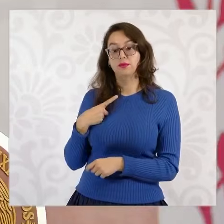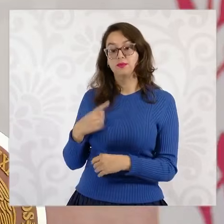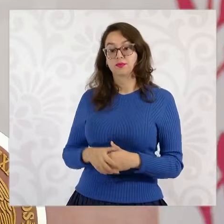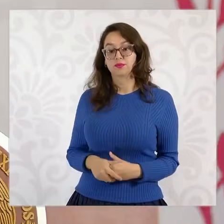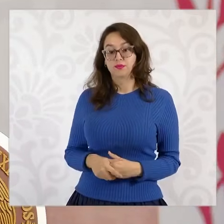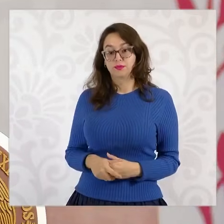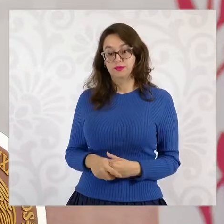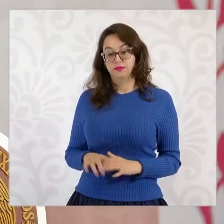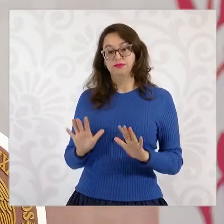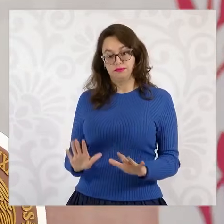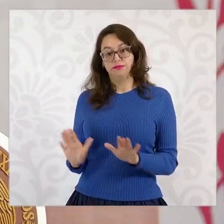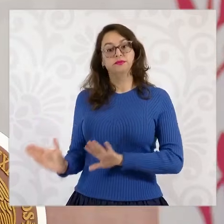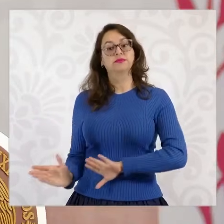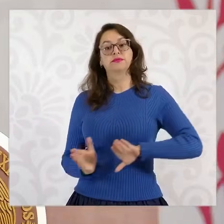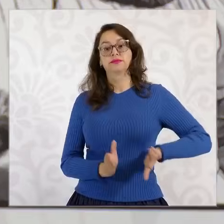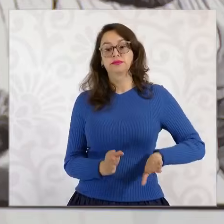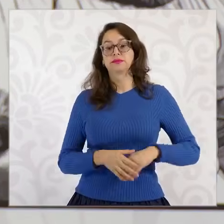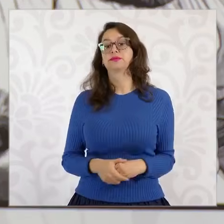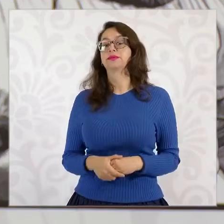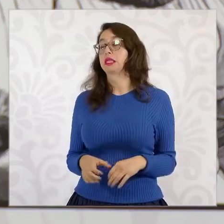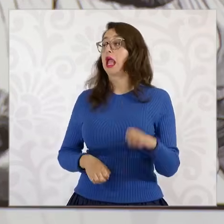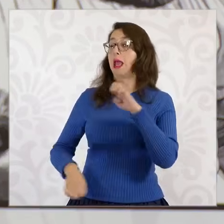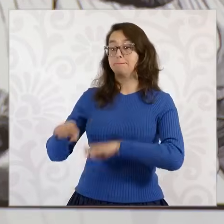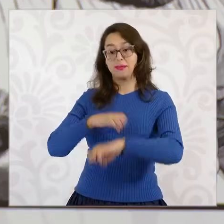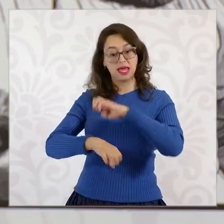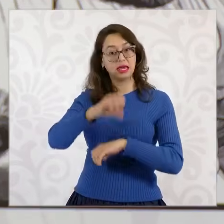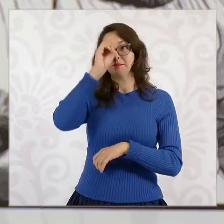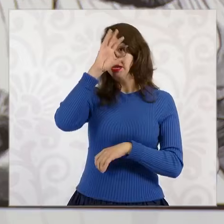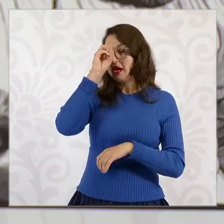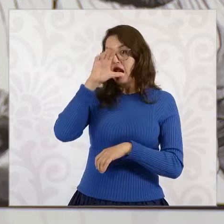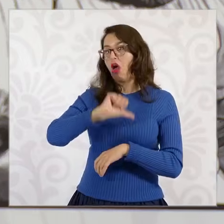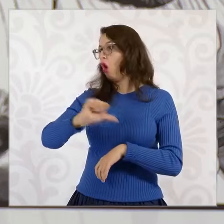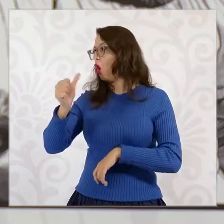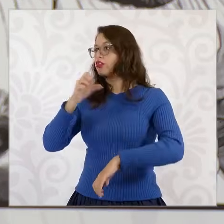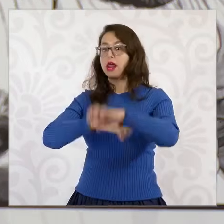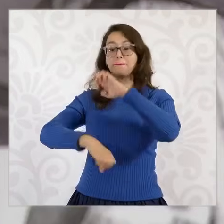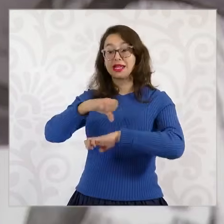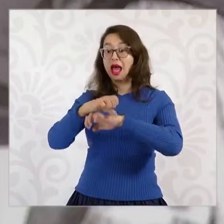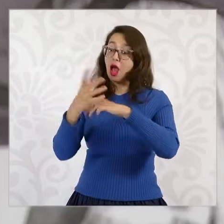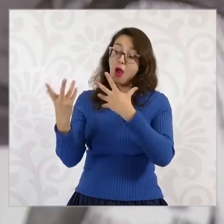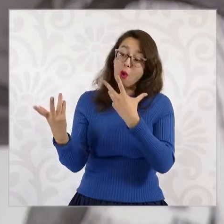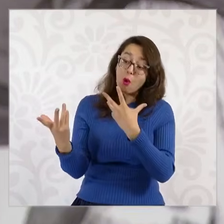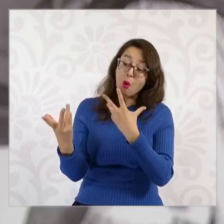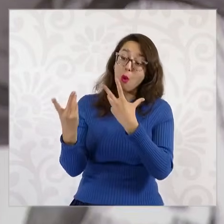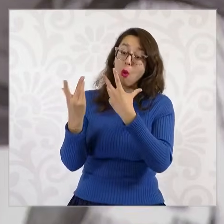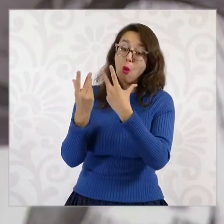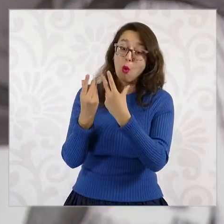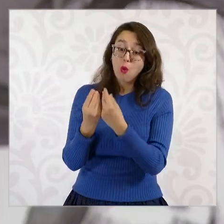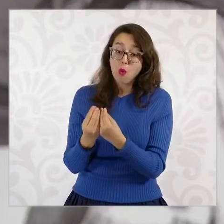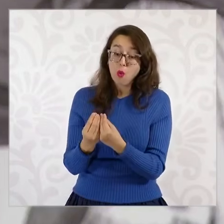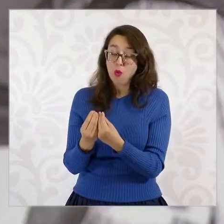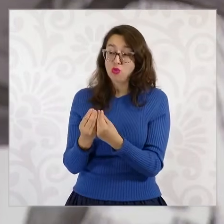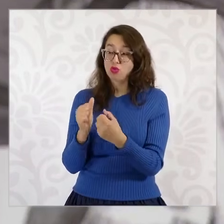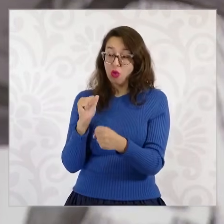ninguna empresa, ni las mineras, ni ninguna empresa que utilice cualquier forma